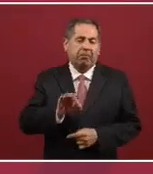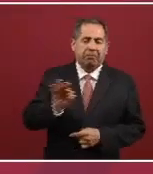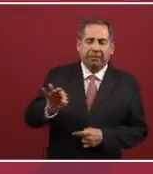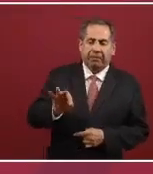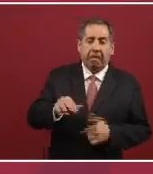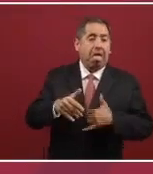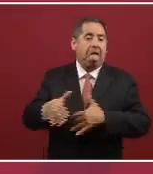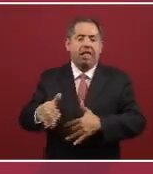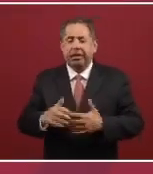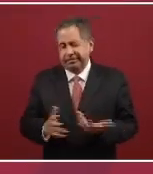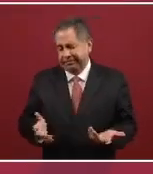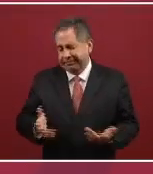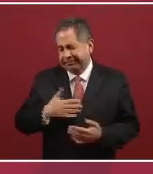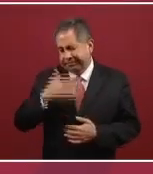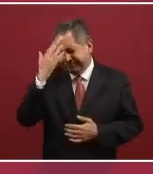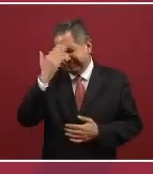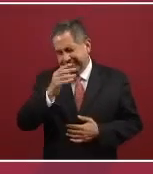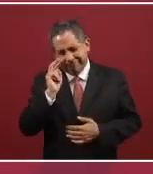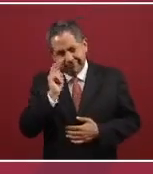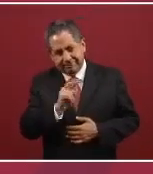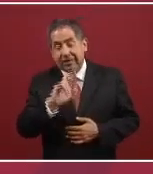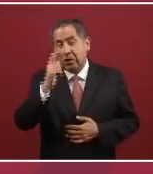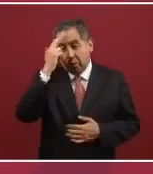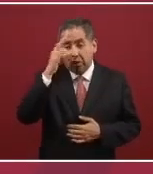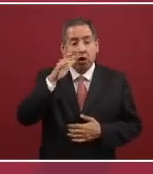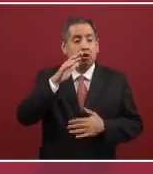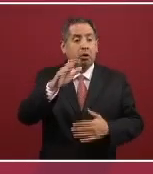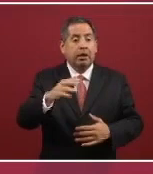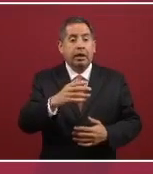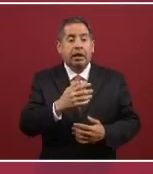las estancias infantiles, ¿no?